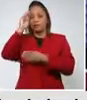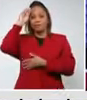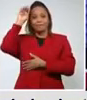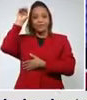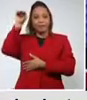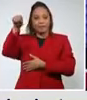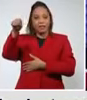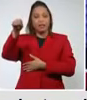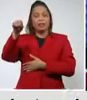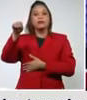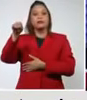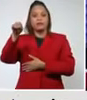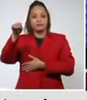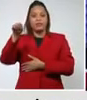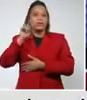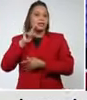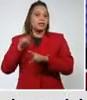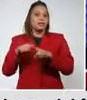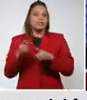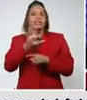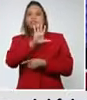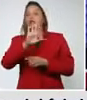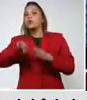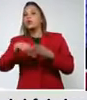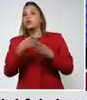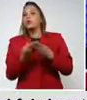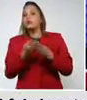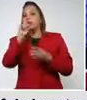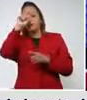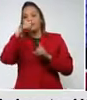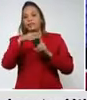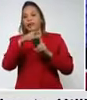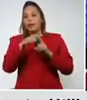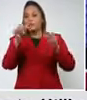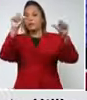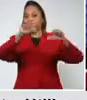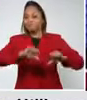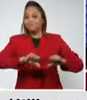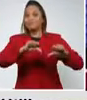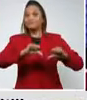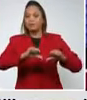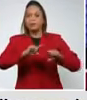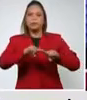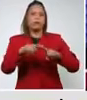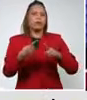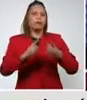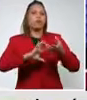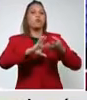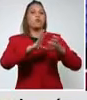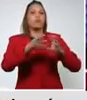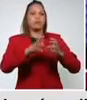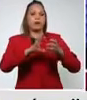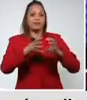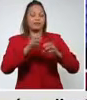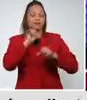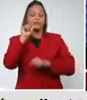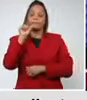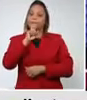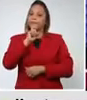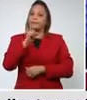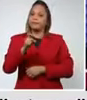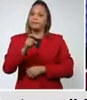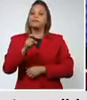ingresada, de los cuales 5 fueron en terapia intensiva por las complicaciones que presentó. En